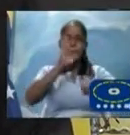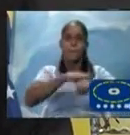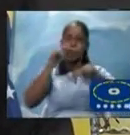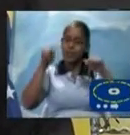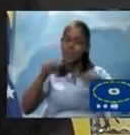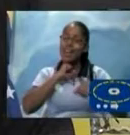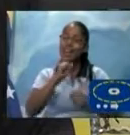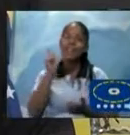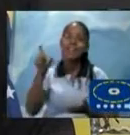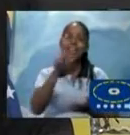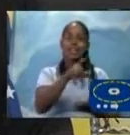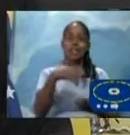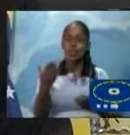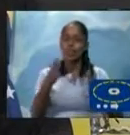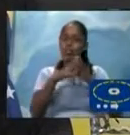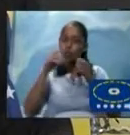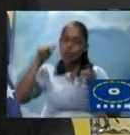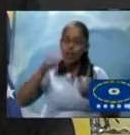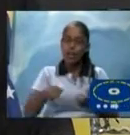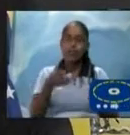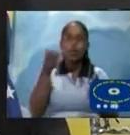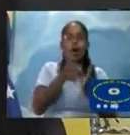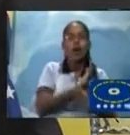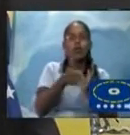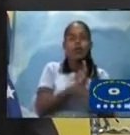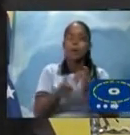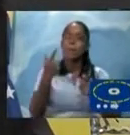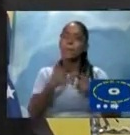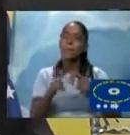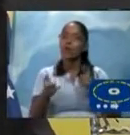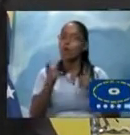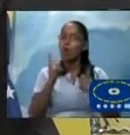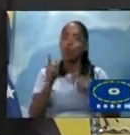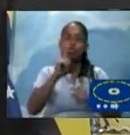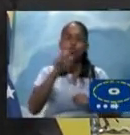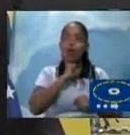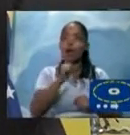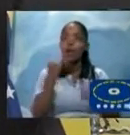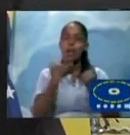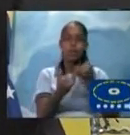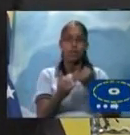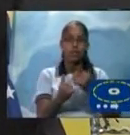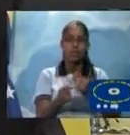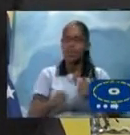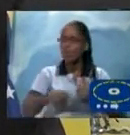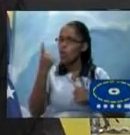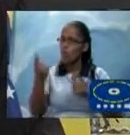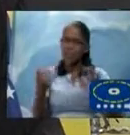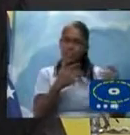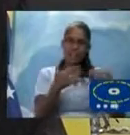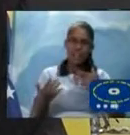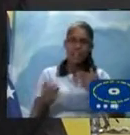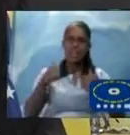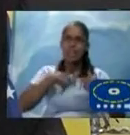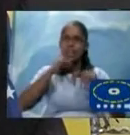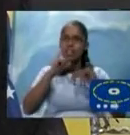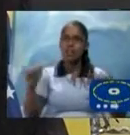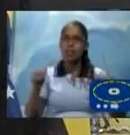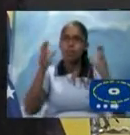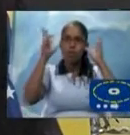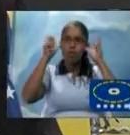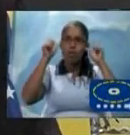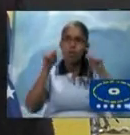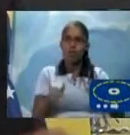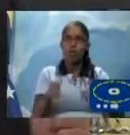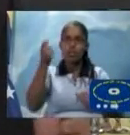es necesario que todo esto acontezca, pero aún no es el fin. ¿Cuántas guerras hemos oído? Y hoy en día,